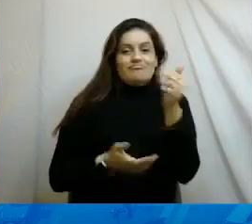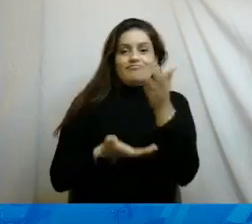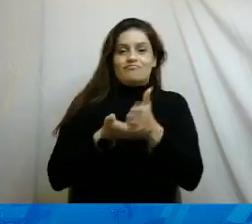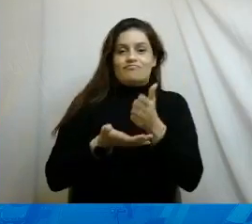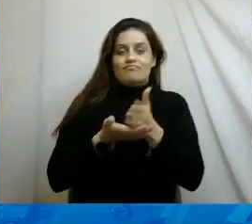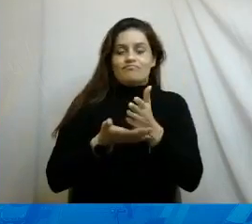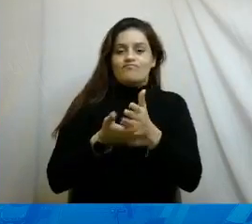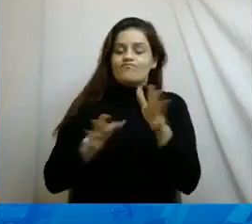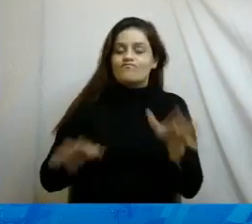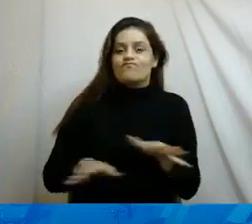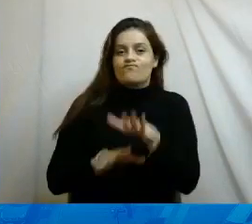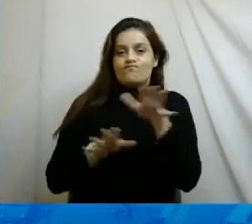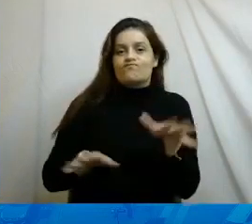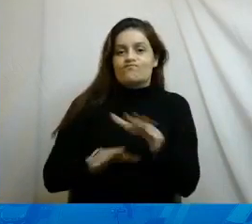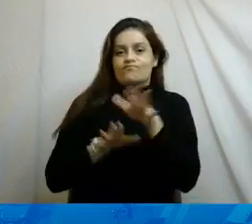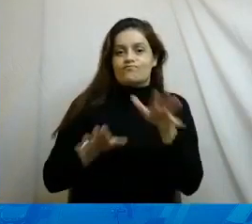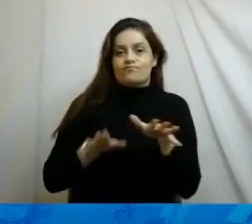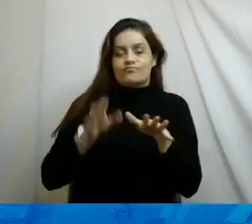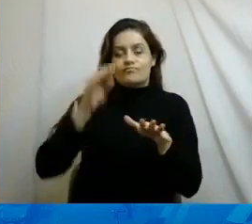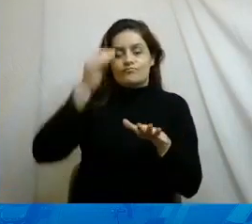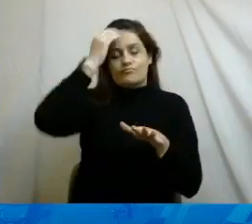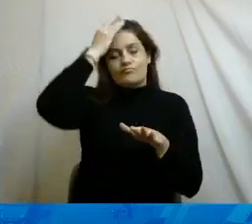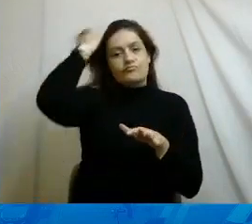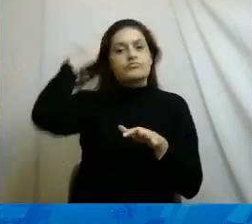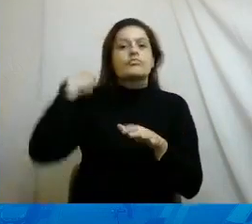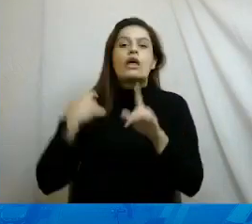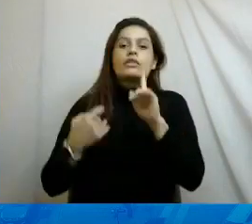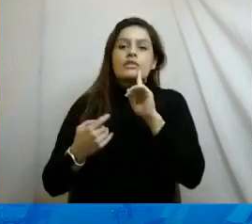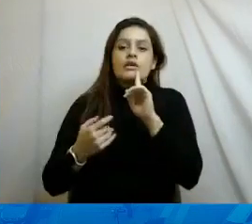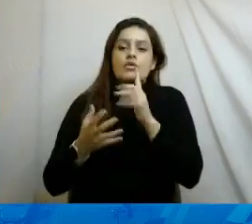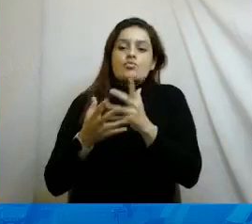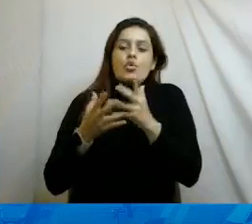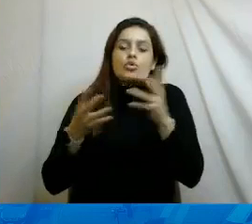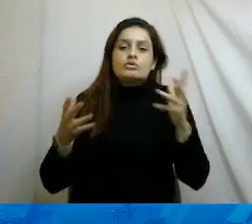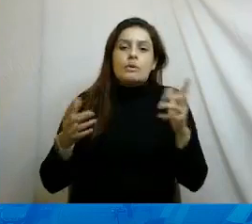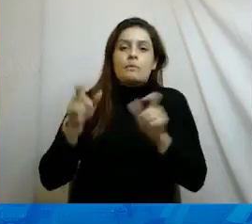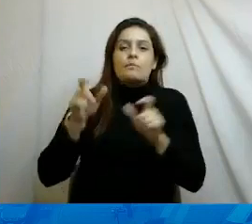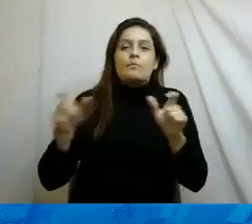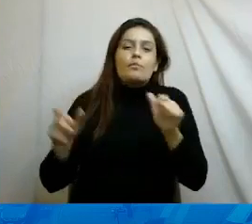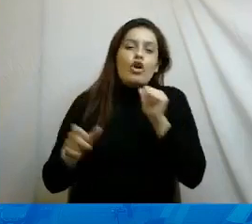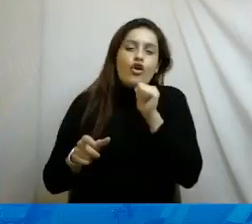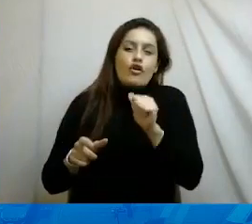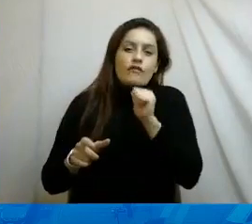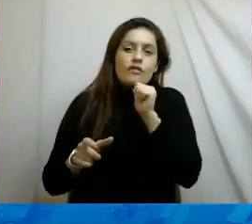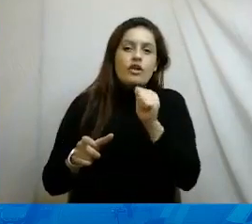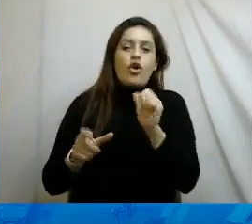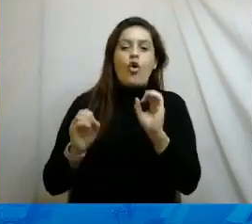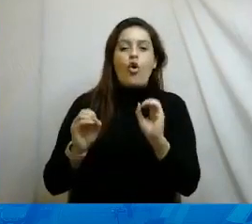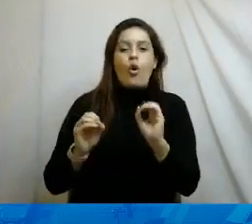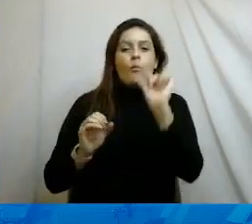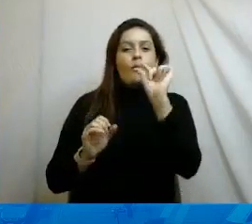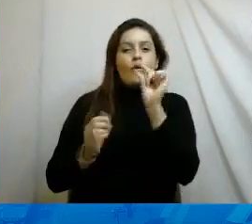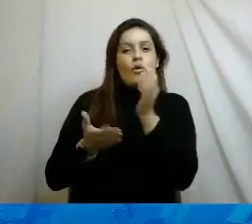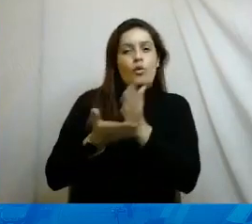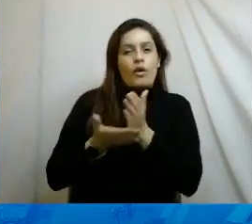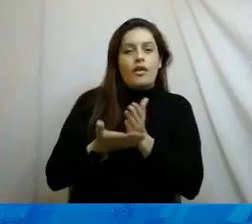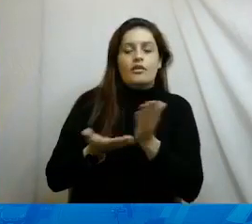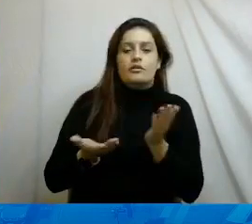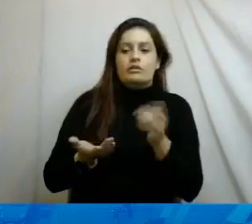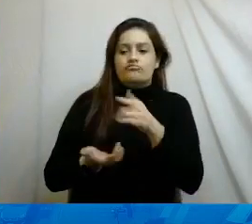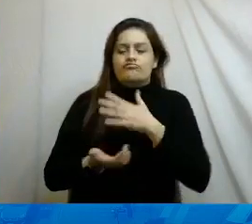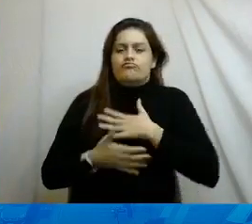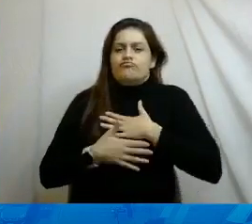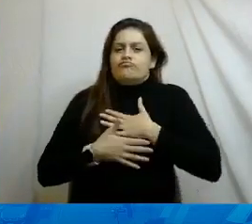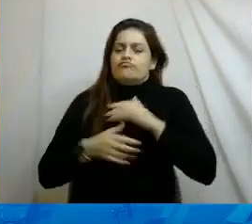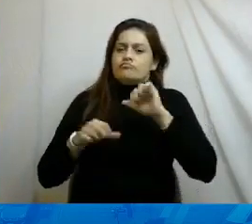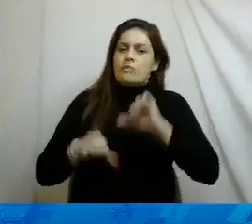que seguramente es de alta vulnerabilidad o necesidad, y claramente ellos se sienten afectados,